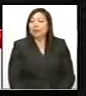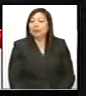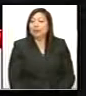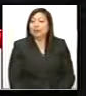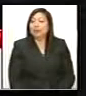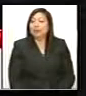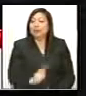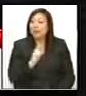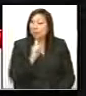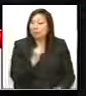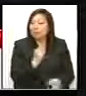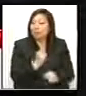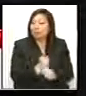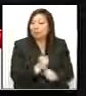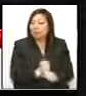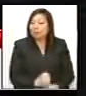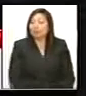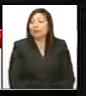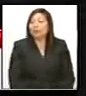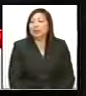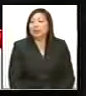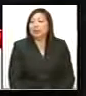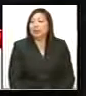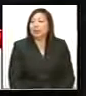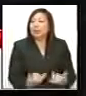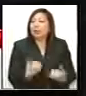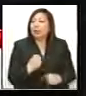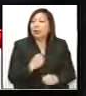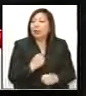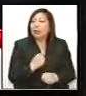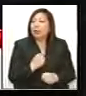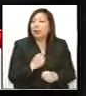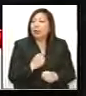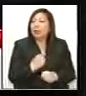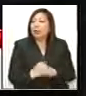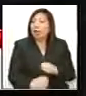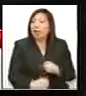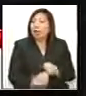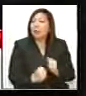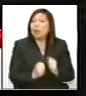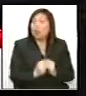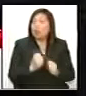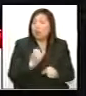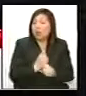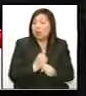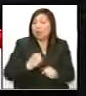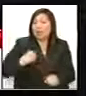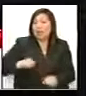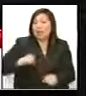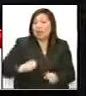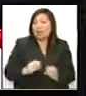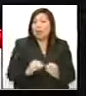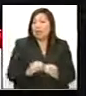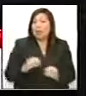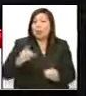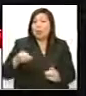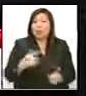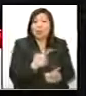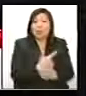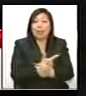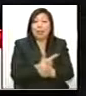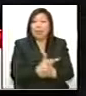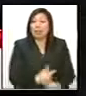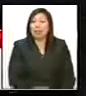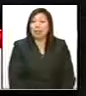Y estamos trabajando, a propósito de este año ya, la sectorización con los alcaldes. La semana pasada estuvimos con San Juan de Lurigancho, como